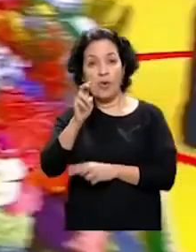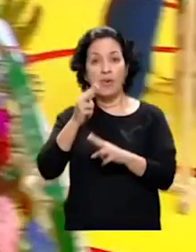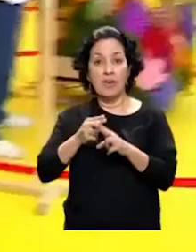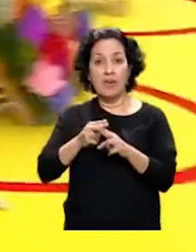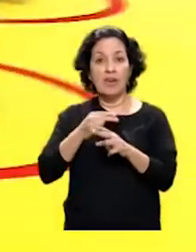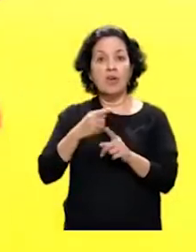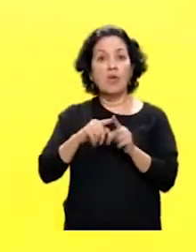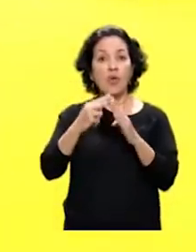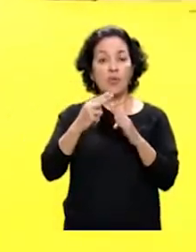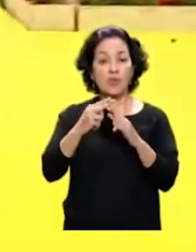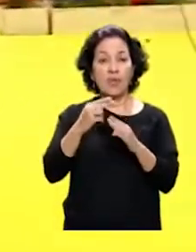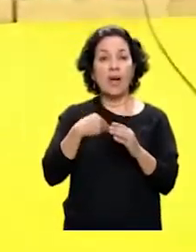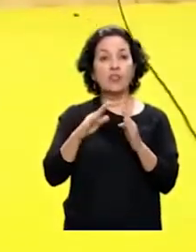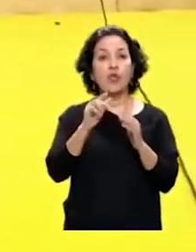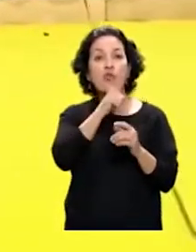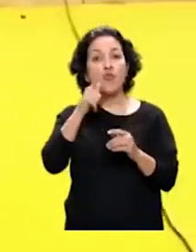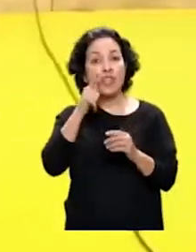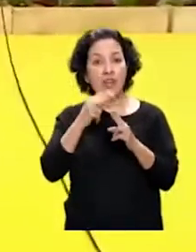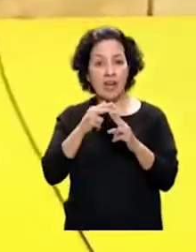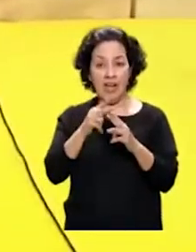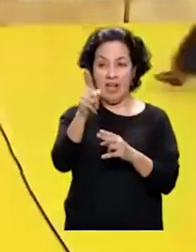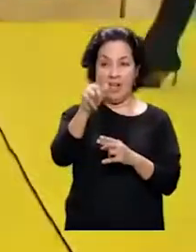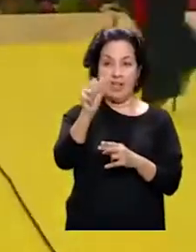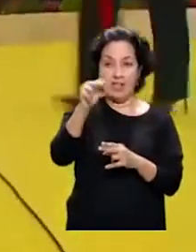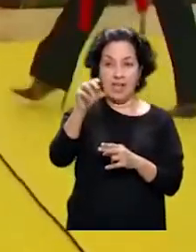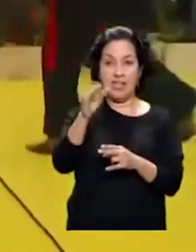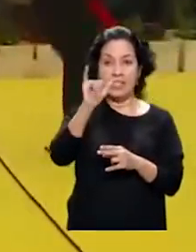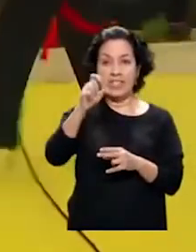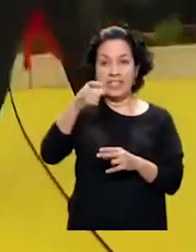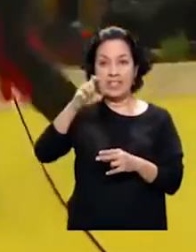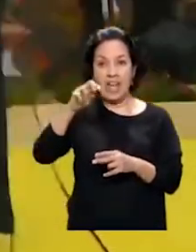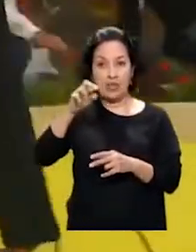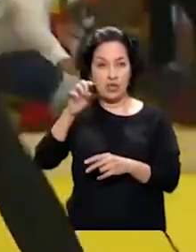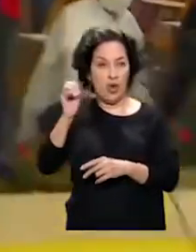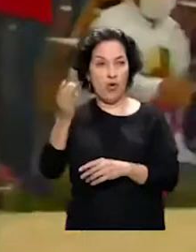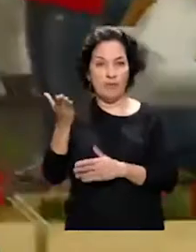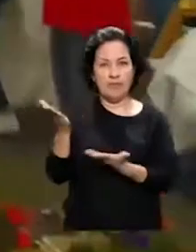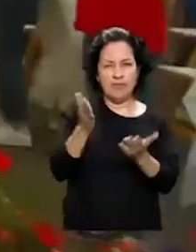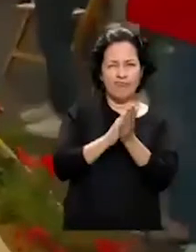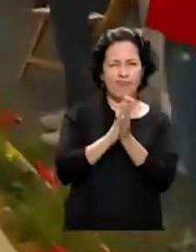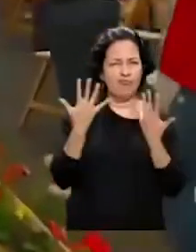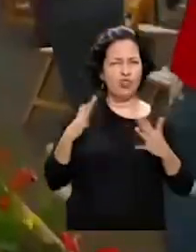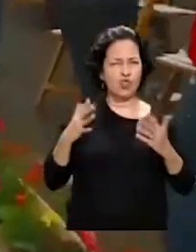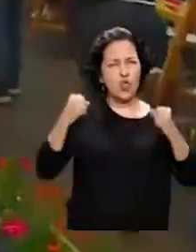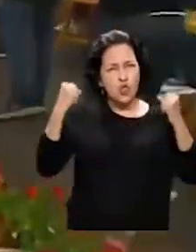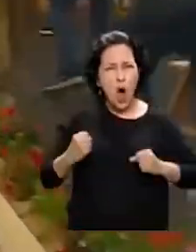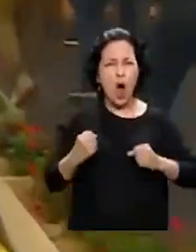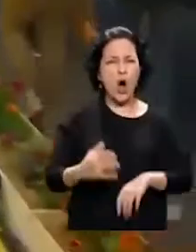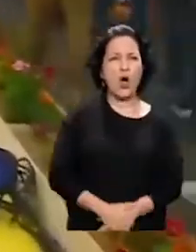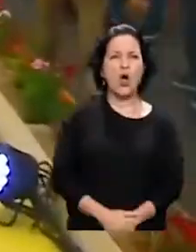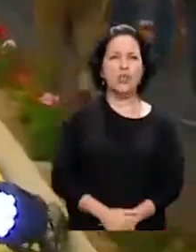Santiago Grisales Giraldo Vereda, San Ignacio. Duro los aplausos, que se sientan. Eso.